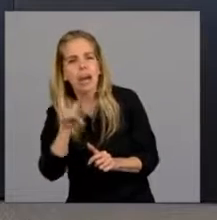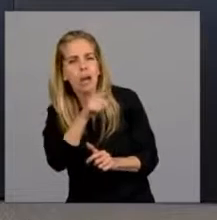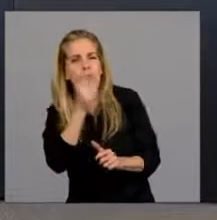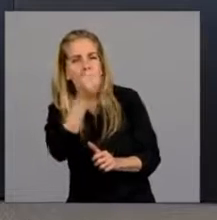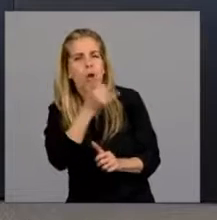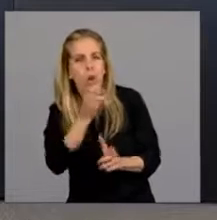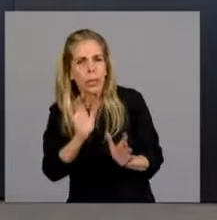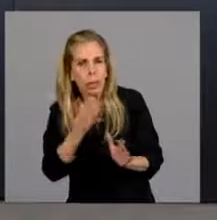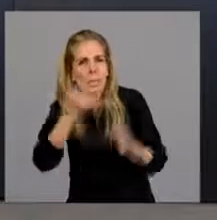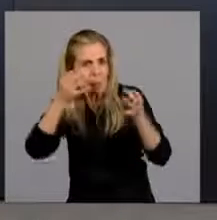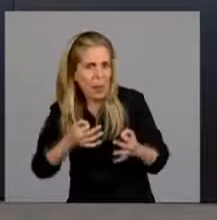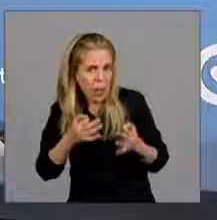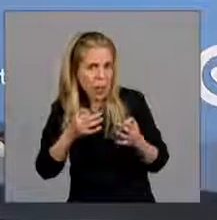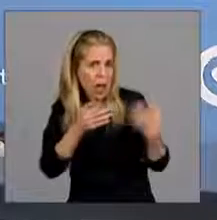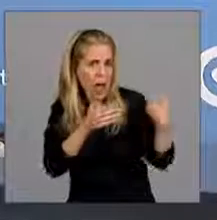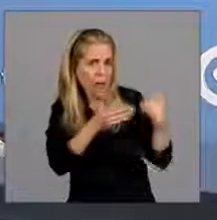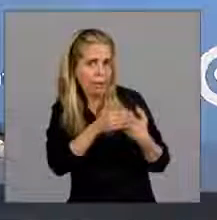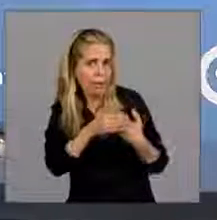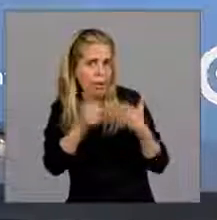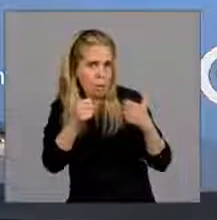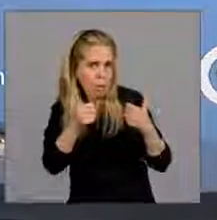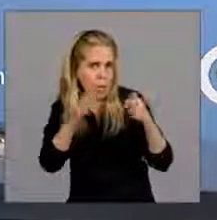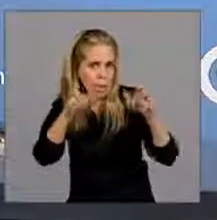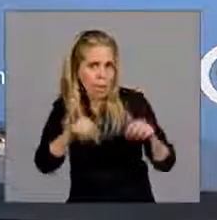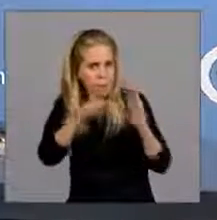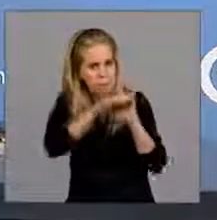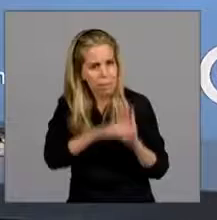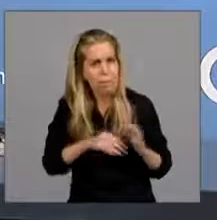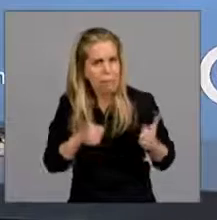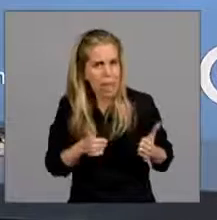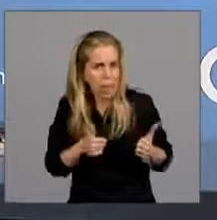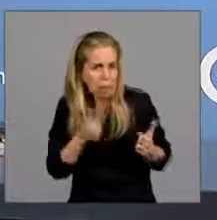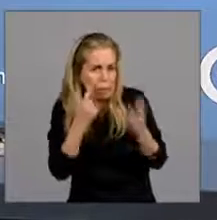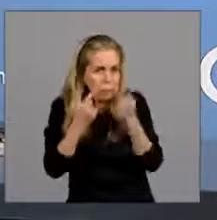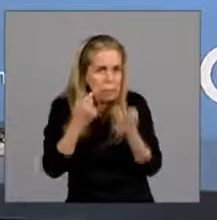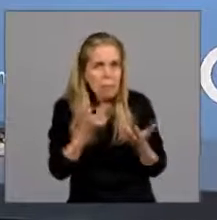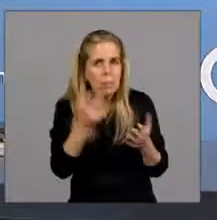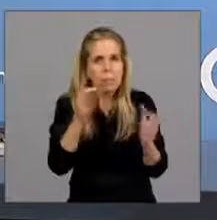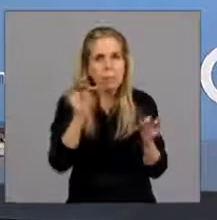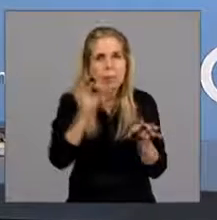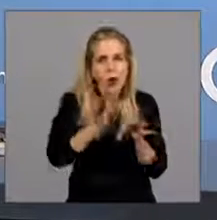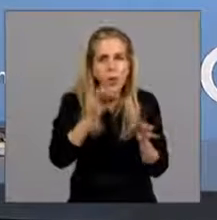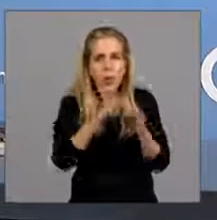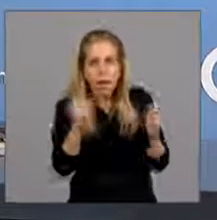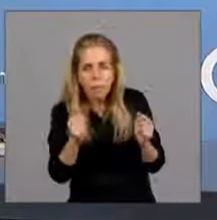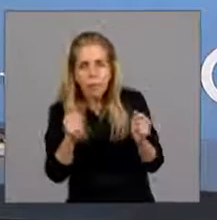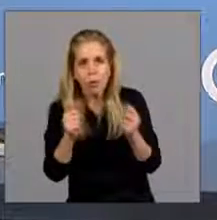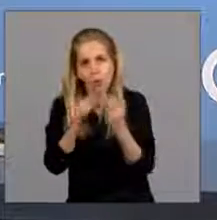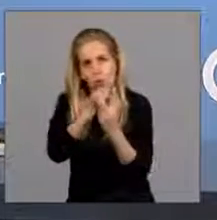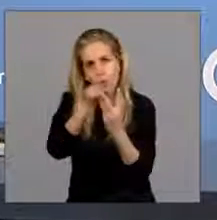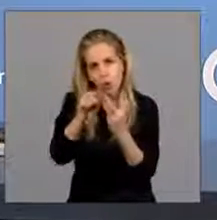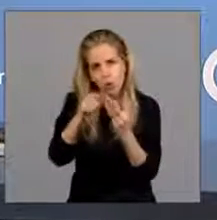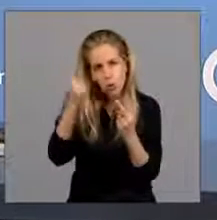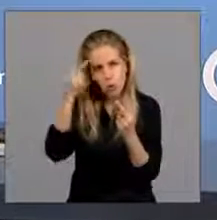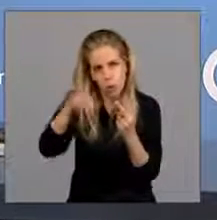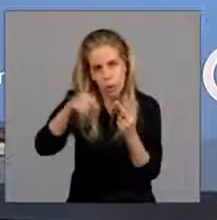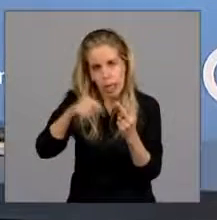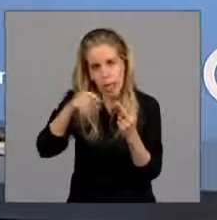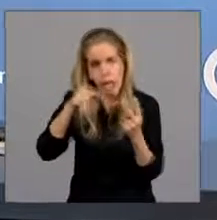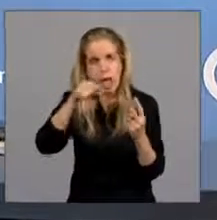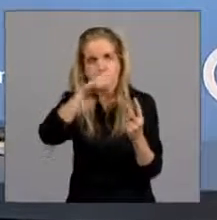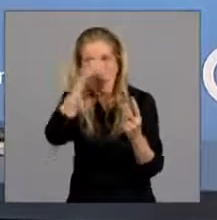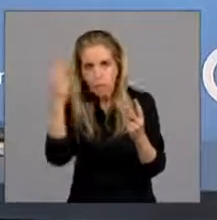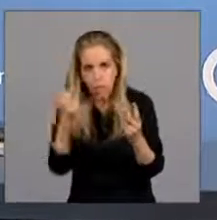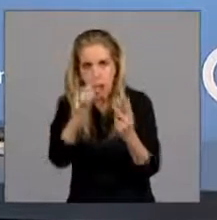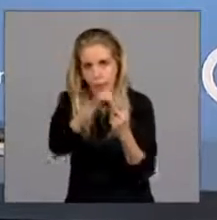como dije, la verdad que está funcionando muy bien y esperamos poder ampliar la cantidad de testeos con la incorporación. Son dos iniciativas nacionales